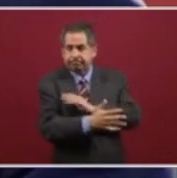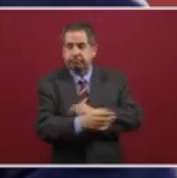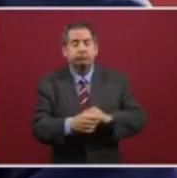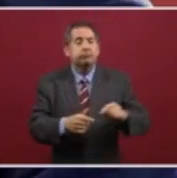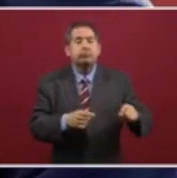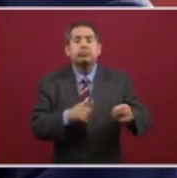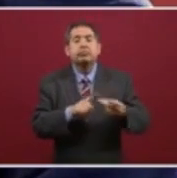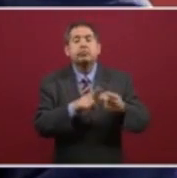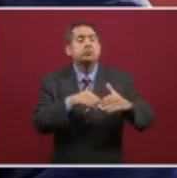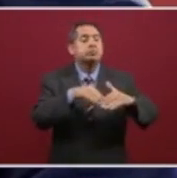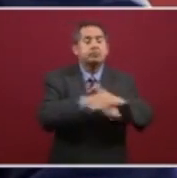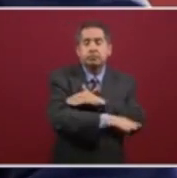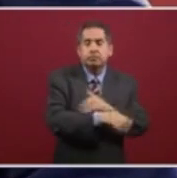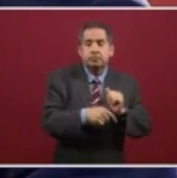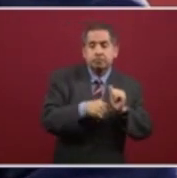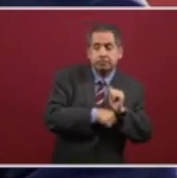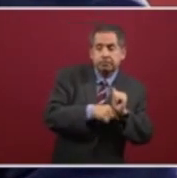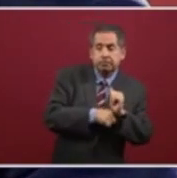refugiar